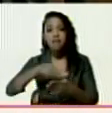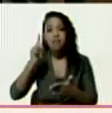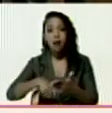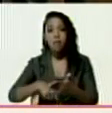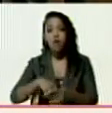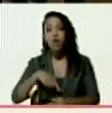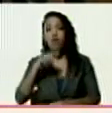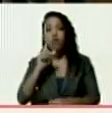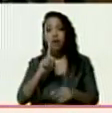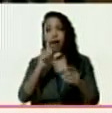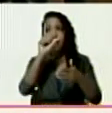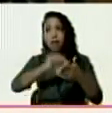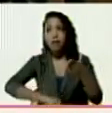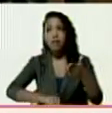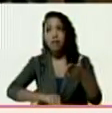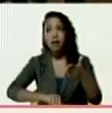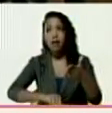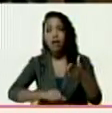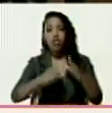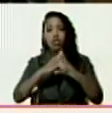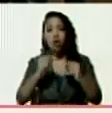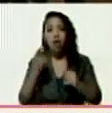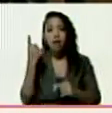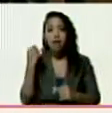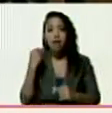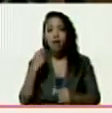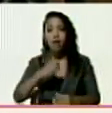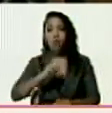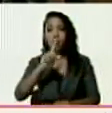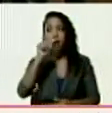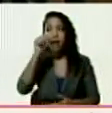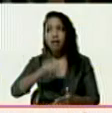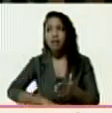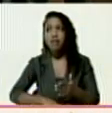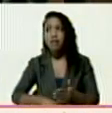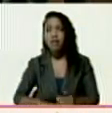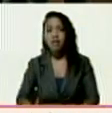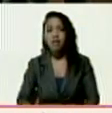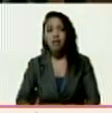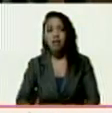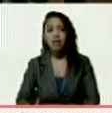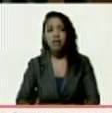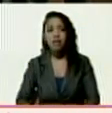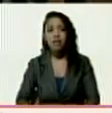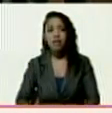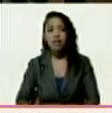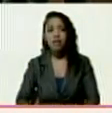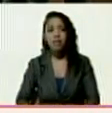lista. Todos los que estamos aquí firmamos una lista.